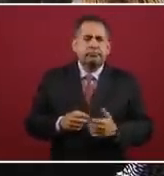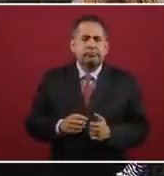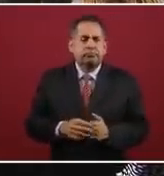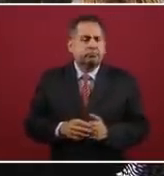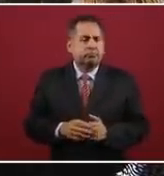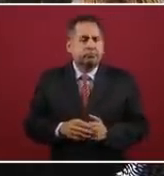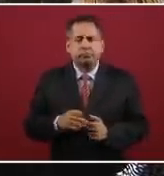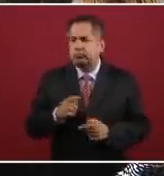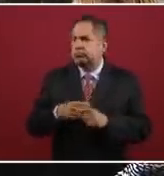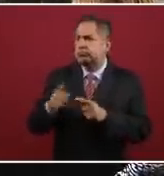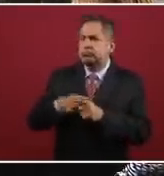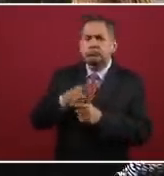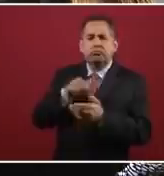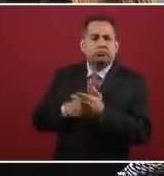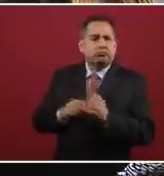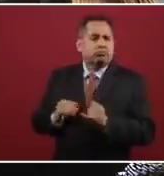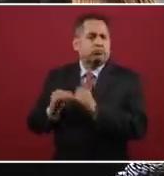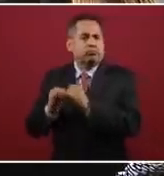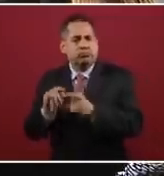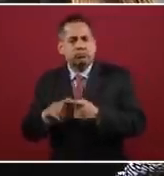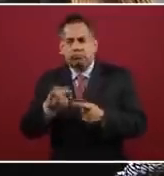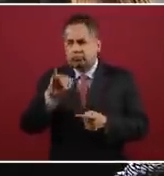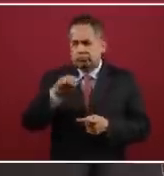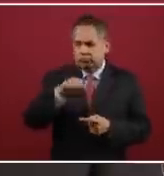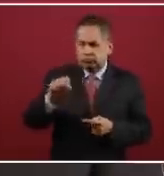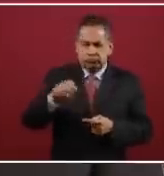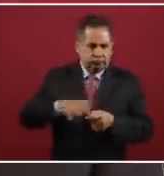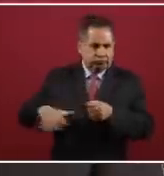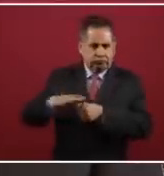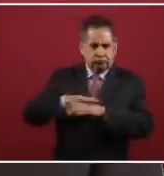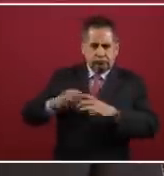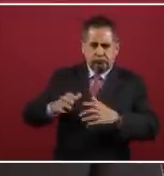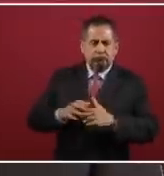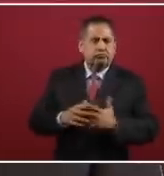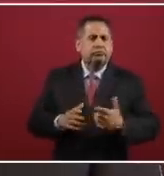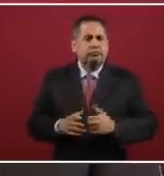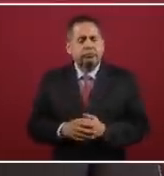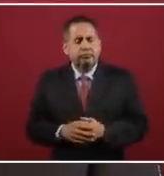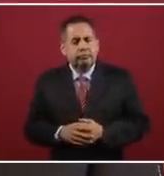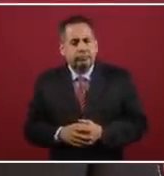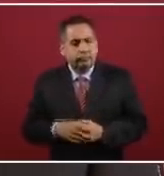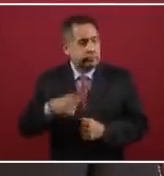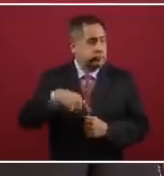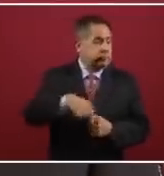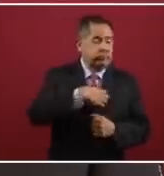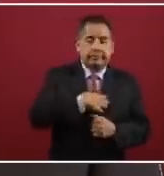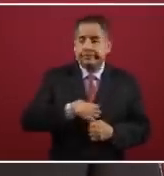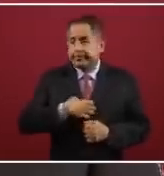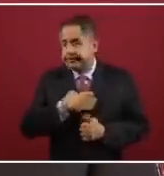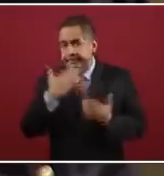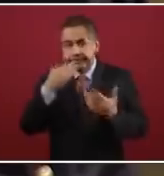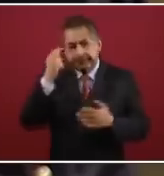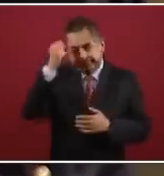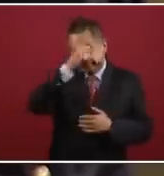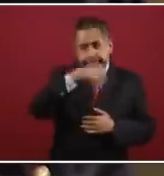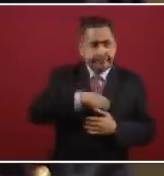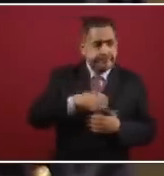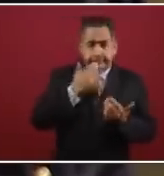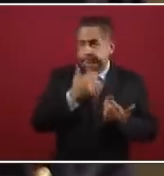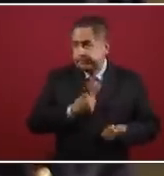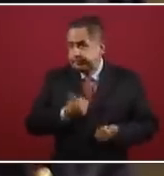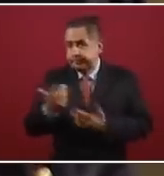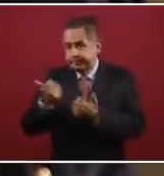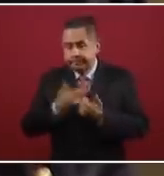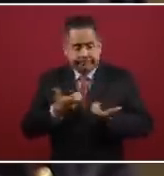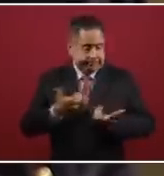en las dependencias como en el IMSS allá local. Entonces, obviamente ellos estaban muy entusiasmados